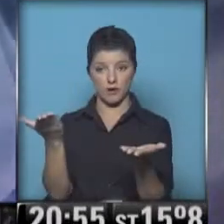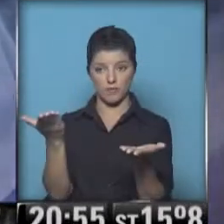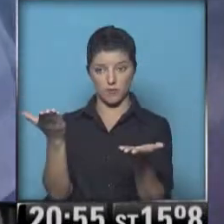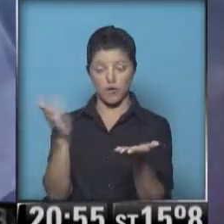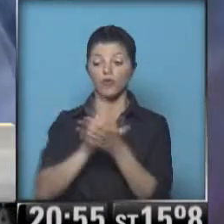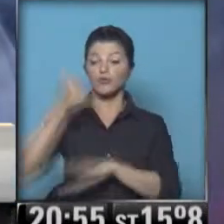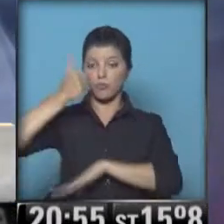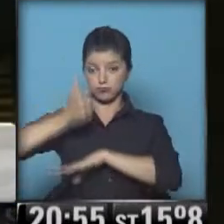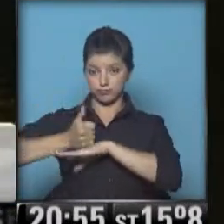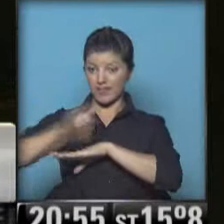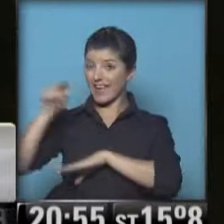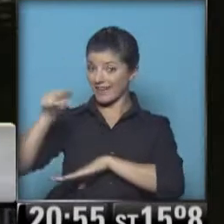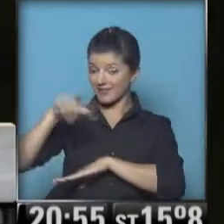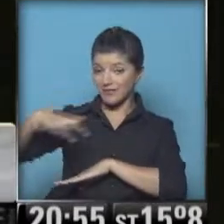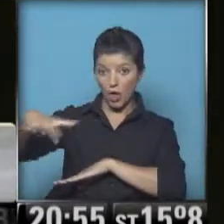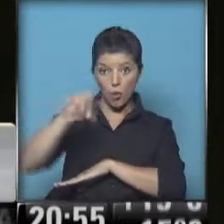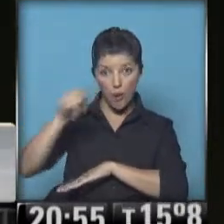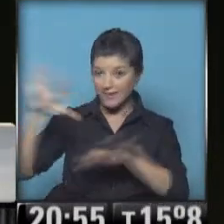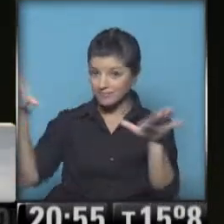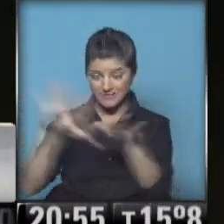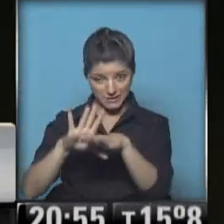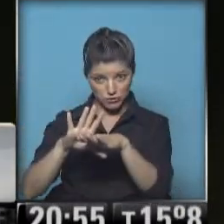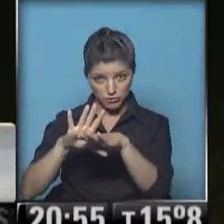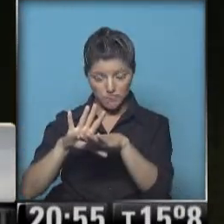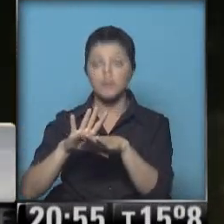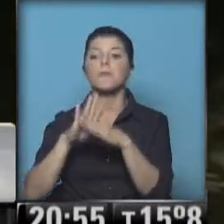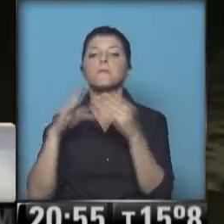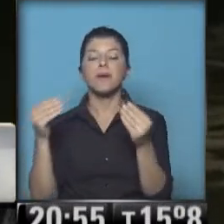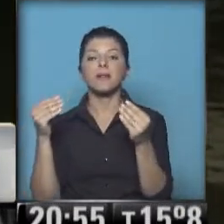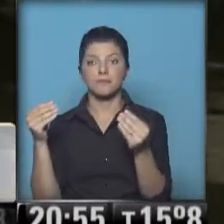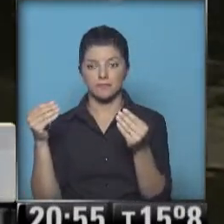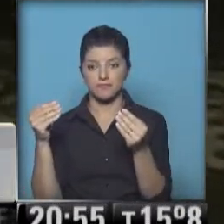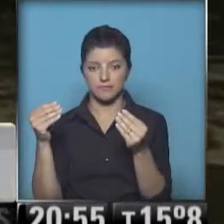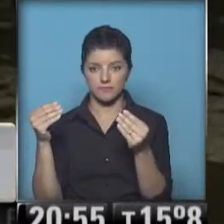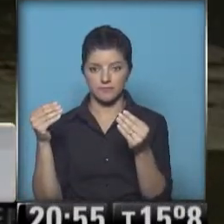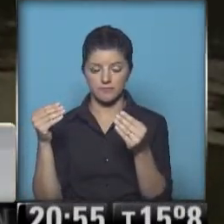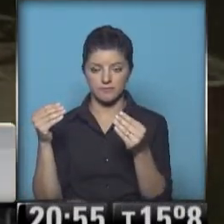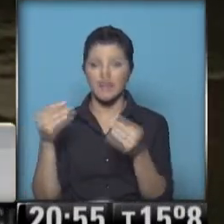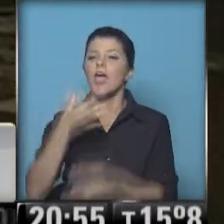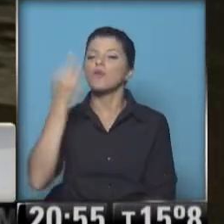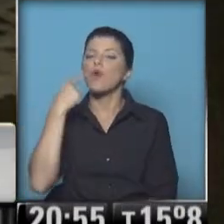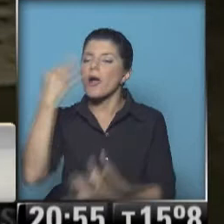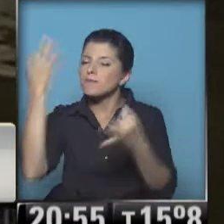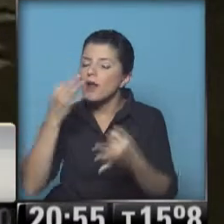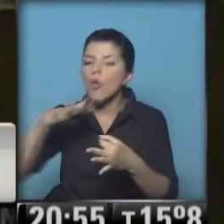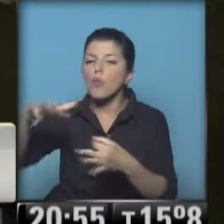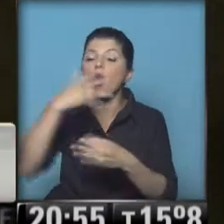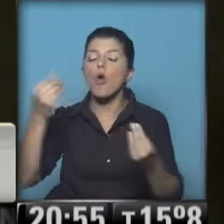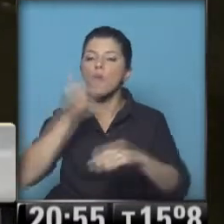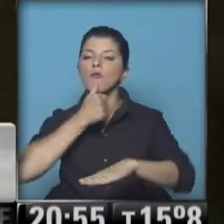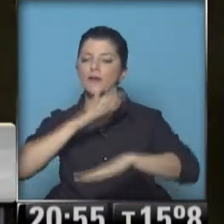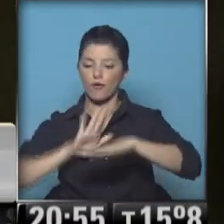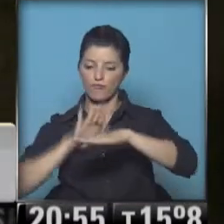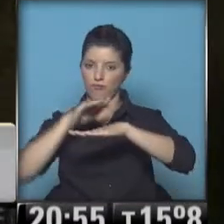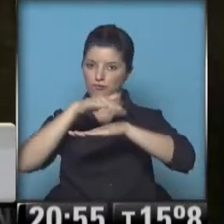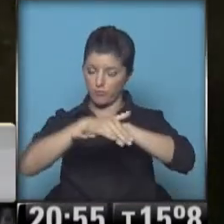parados en ese lugar precisamente para que se tome la real magnitud de cómo está creciendo el